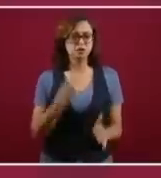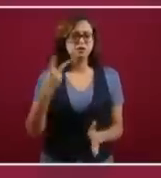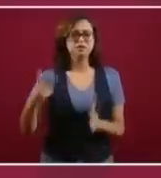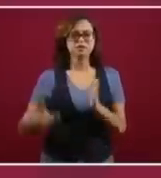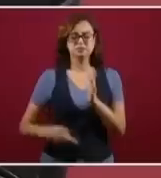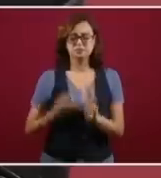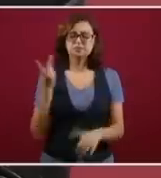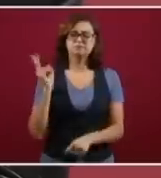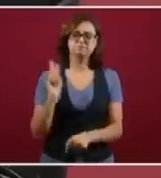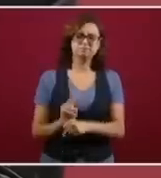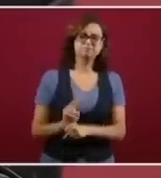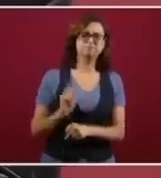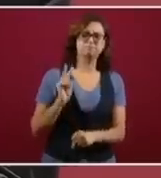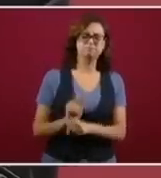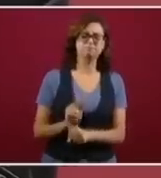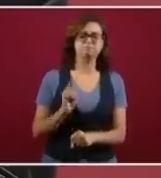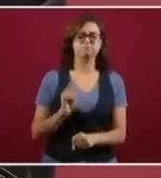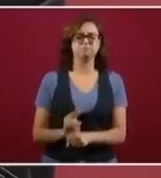asunto.